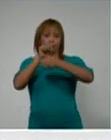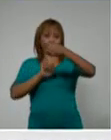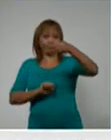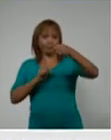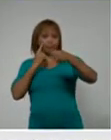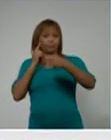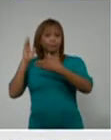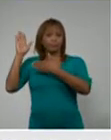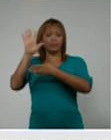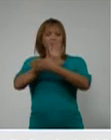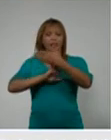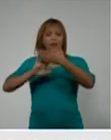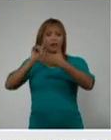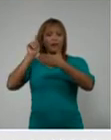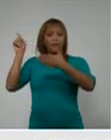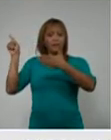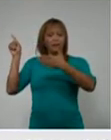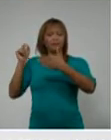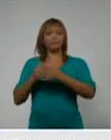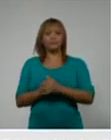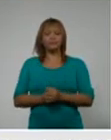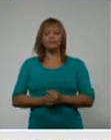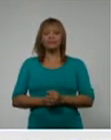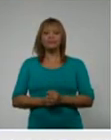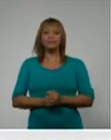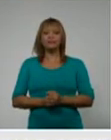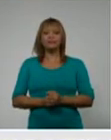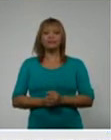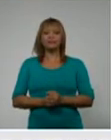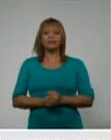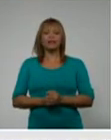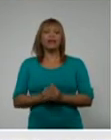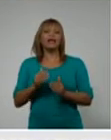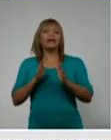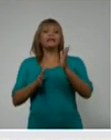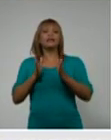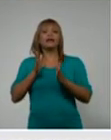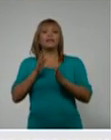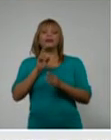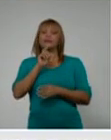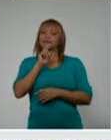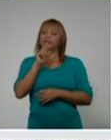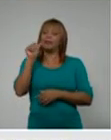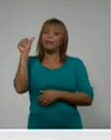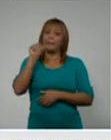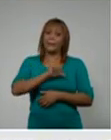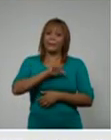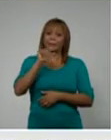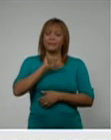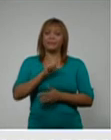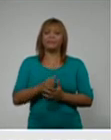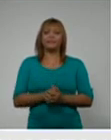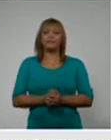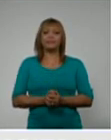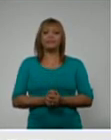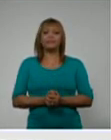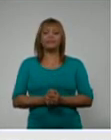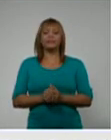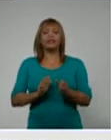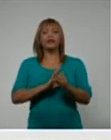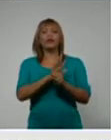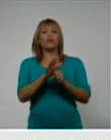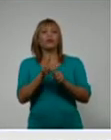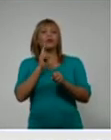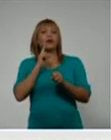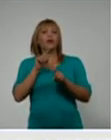Lilia nos va a ayudar es la parte desagradable de esta pandemia, que lejos de